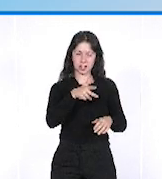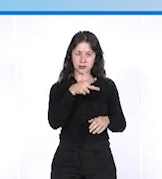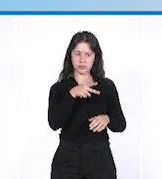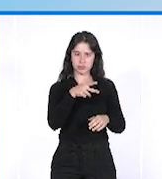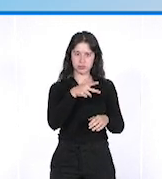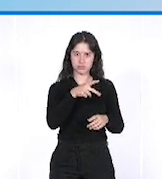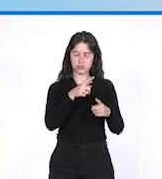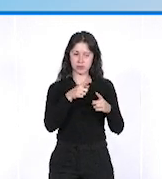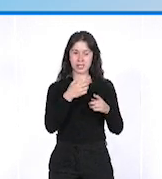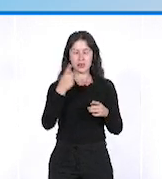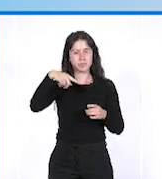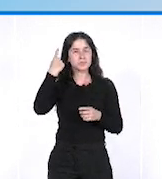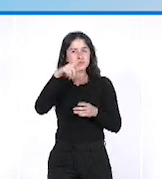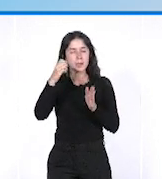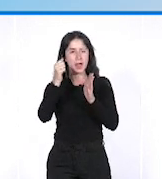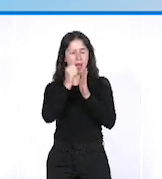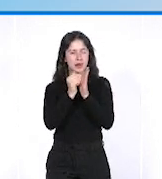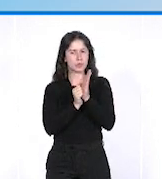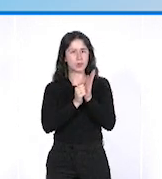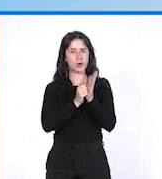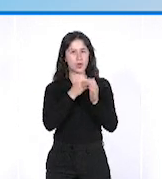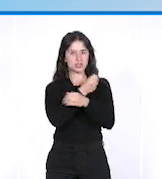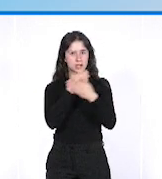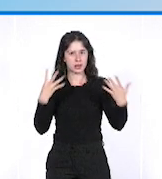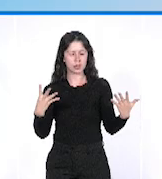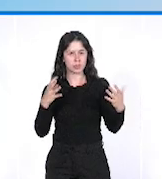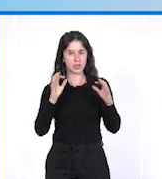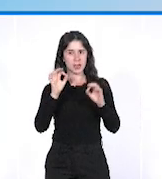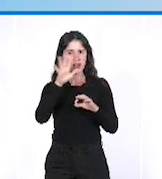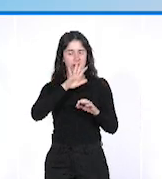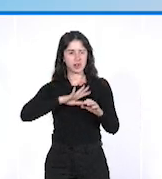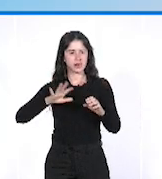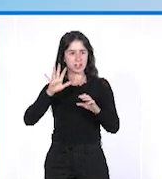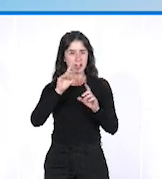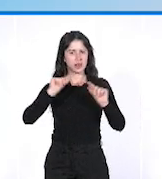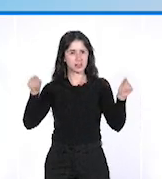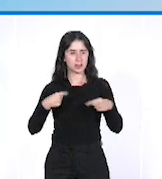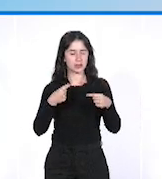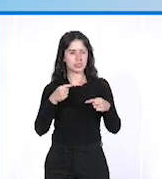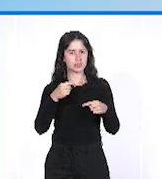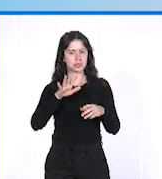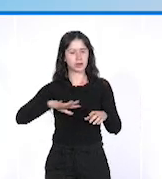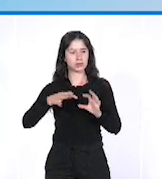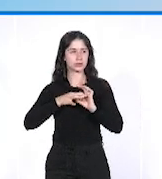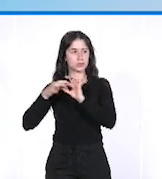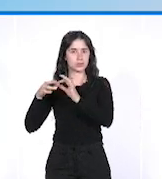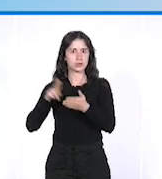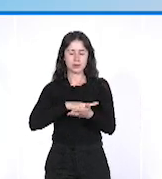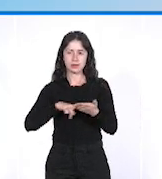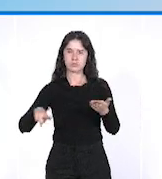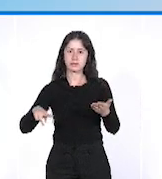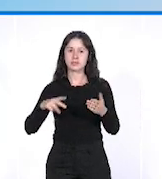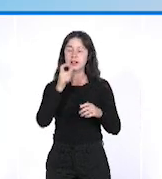desde el artículo como sabéis todos el artículo 19 de la convención de Naciones Unidas de los derechos de las personas con discapacidad que nos dicen